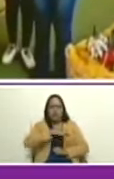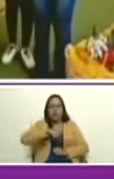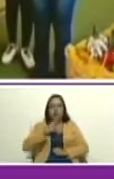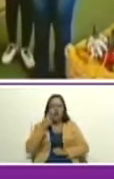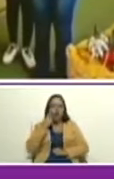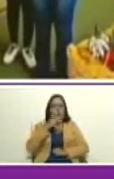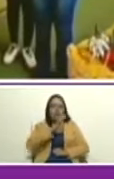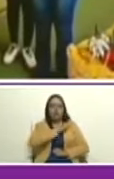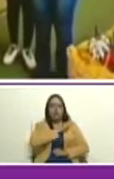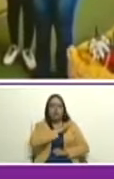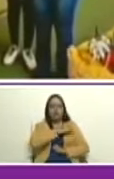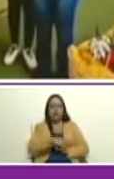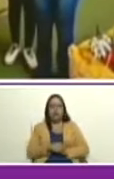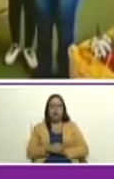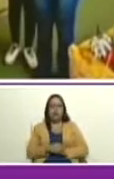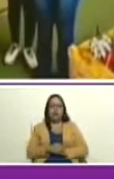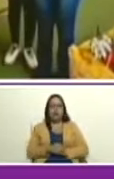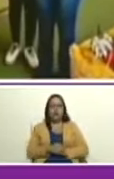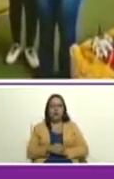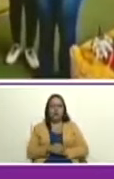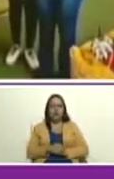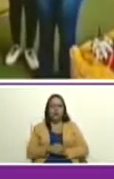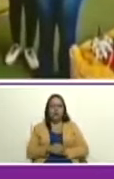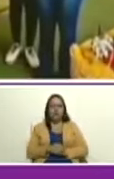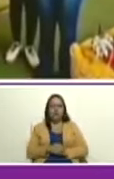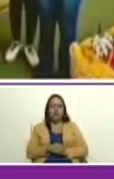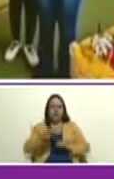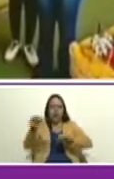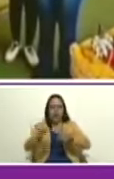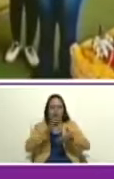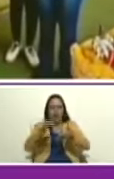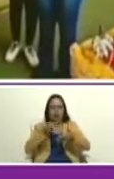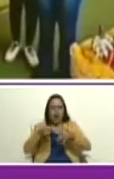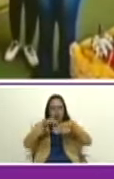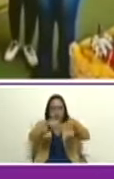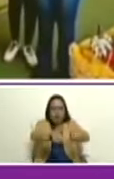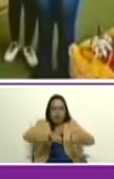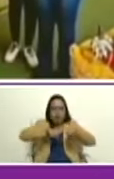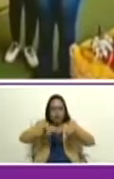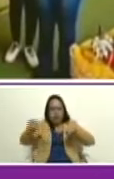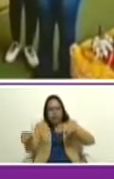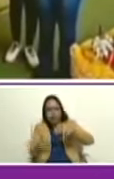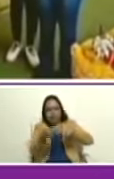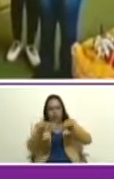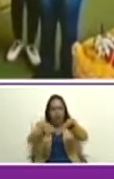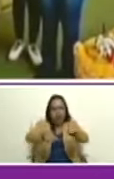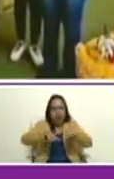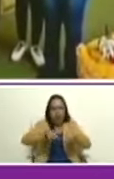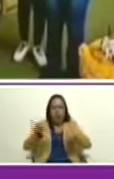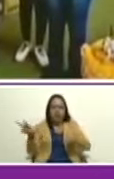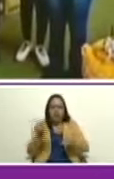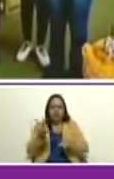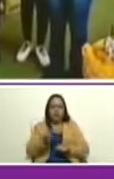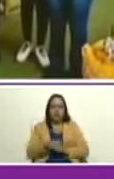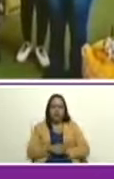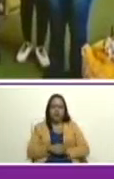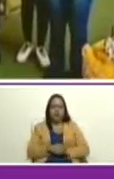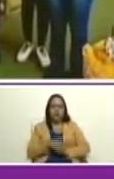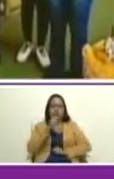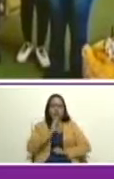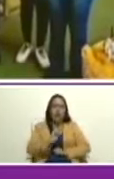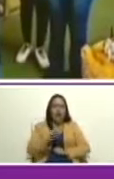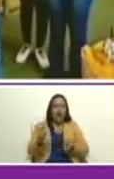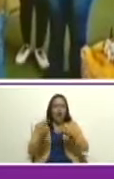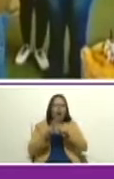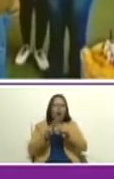costumbres tradicionales, la hilandería venezolana, que es famosa en el